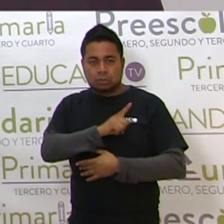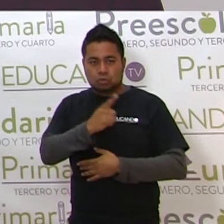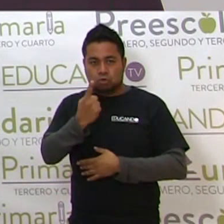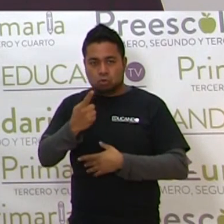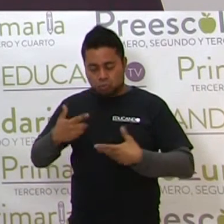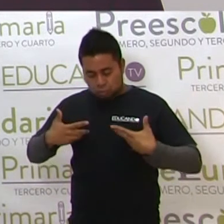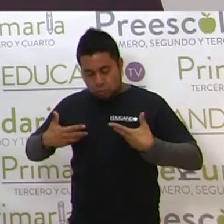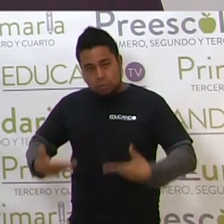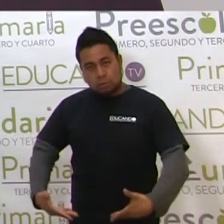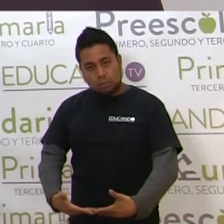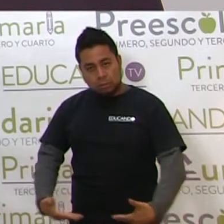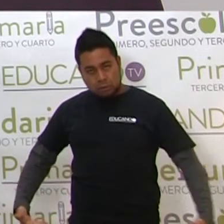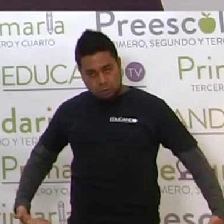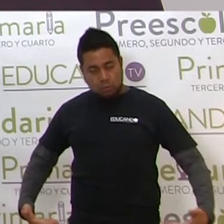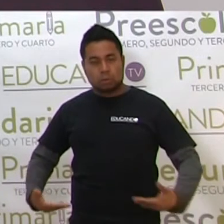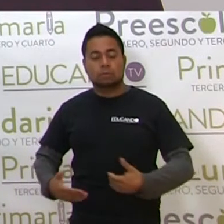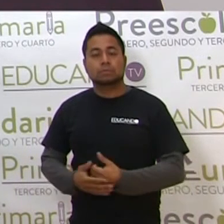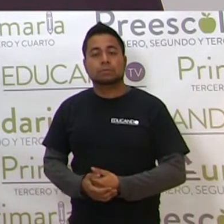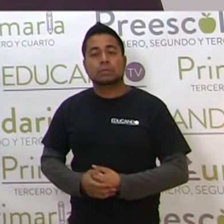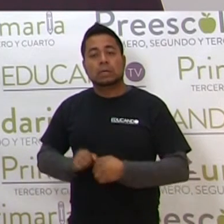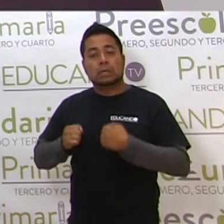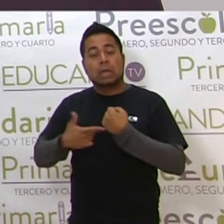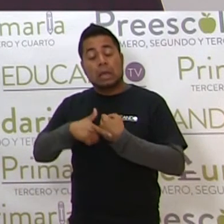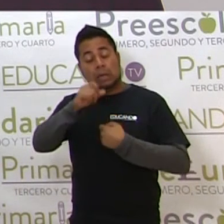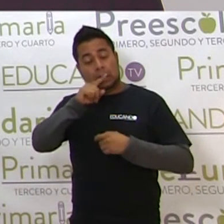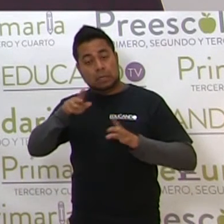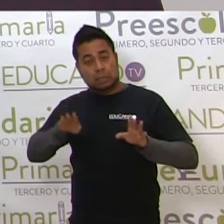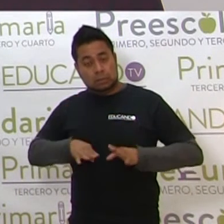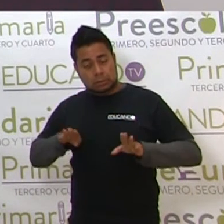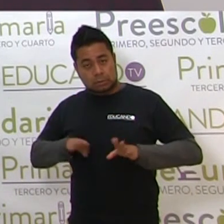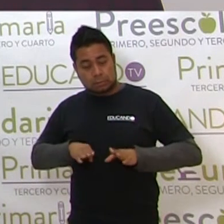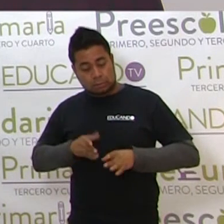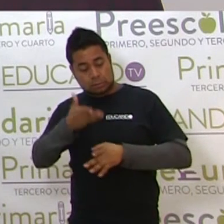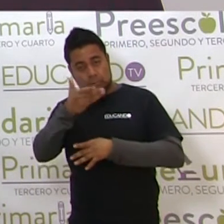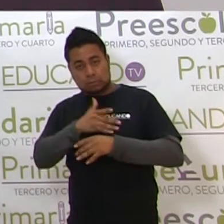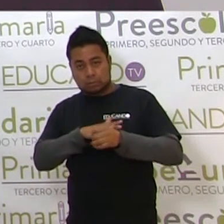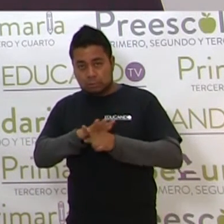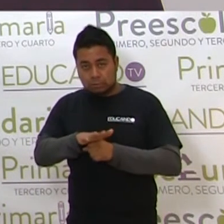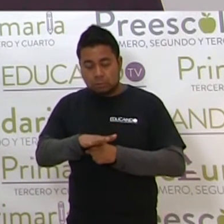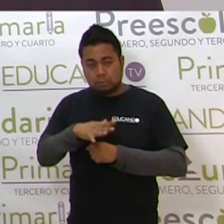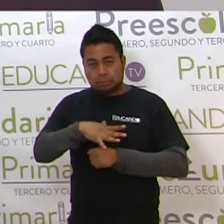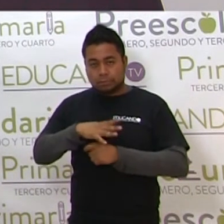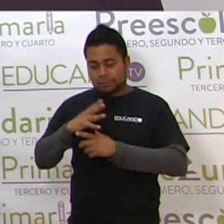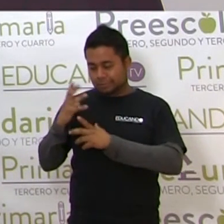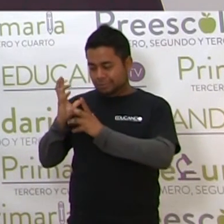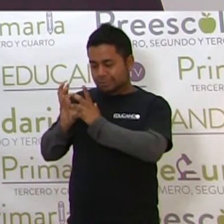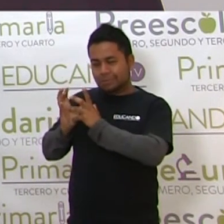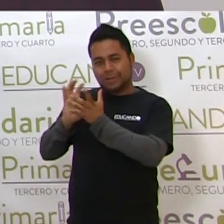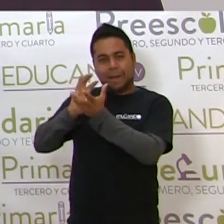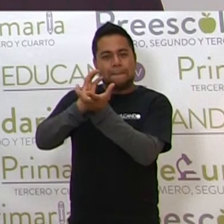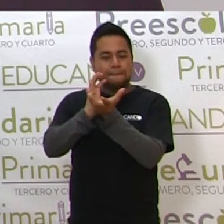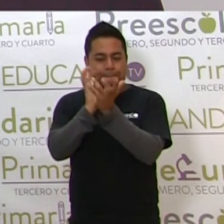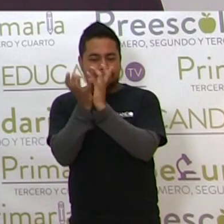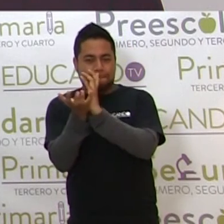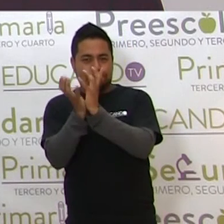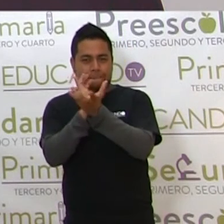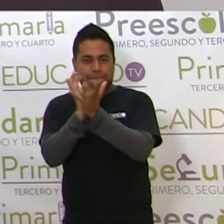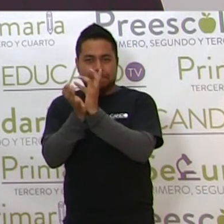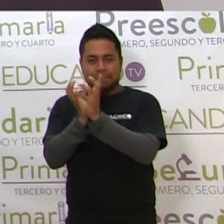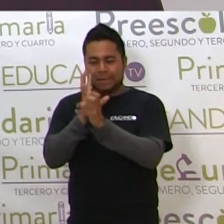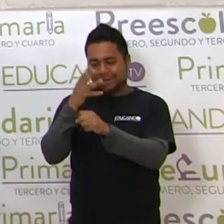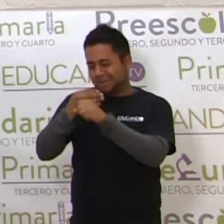sola pieza y lo que las caracterist caracteriza es una piña hermosamente